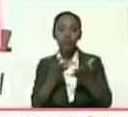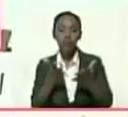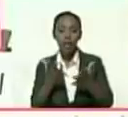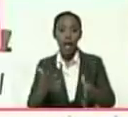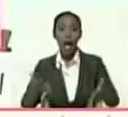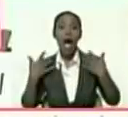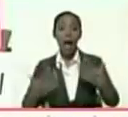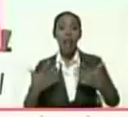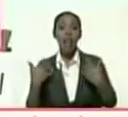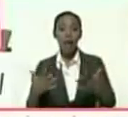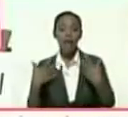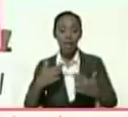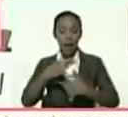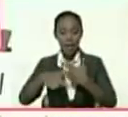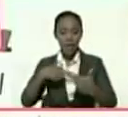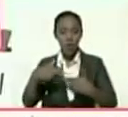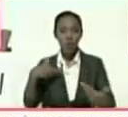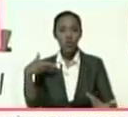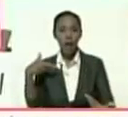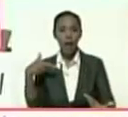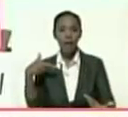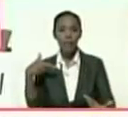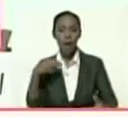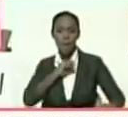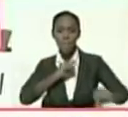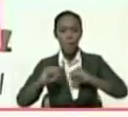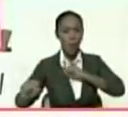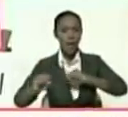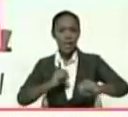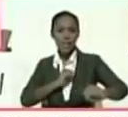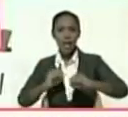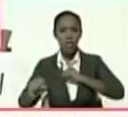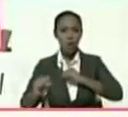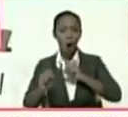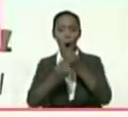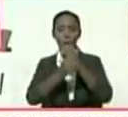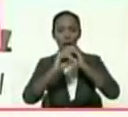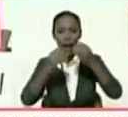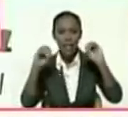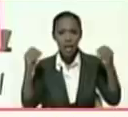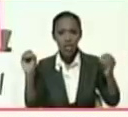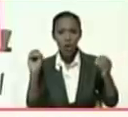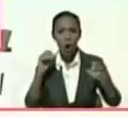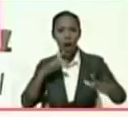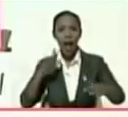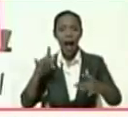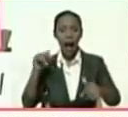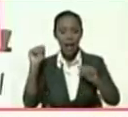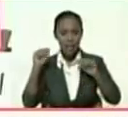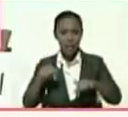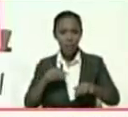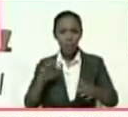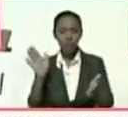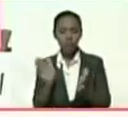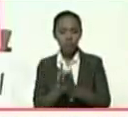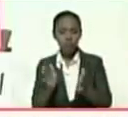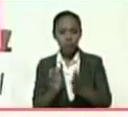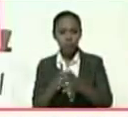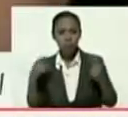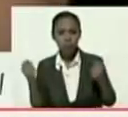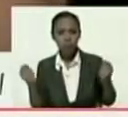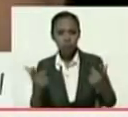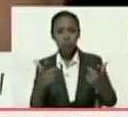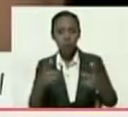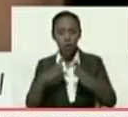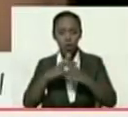en alerta revolucionaria, de movilización, de organización, y activamos desde ya todos los